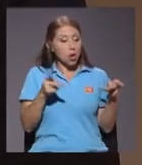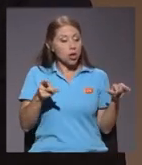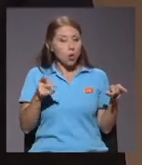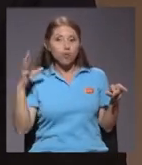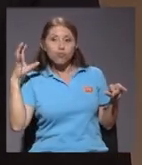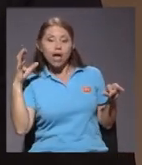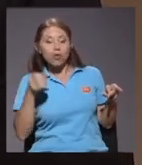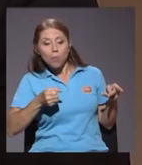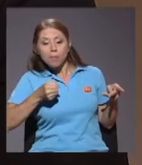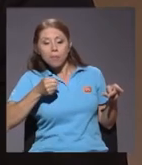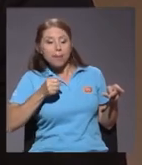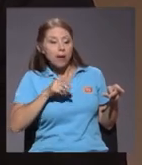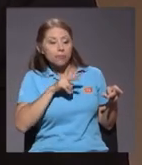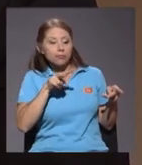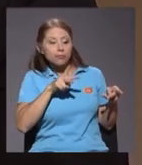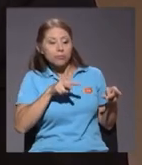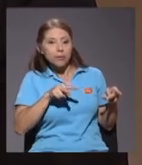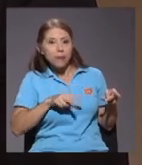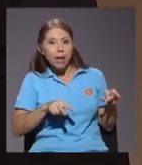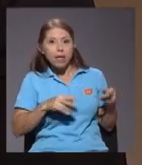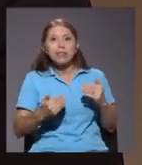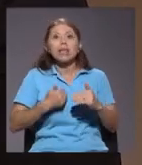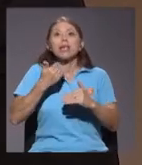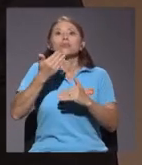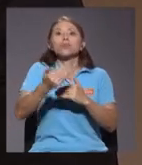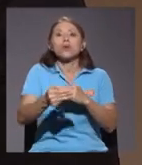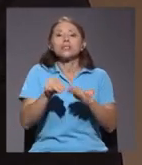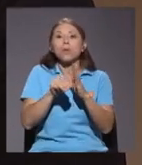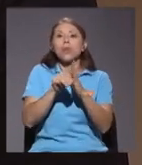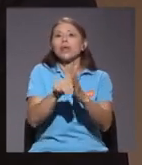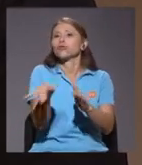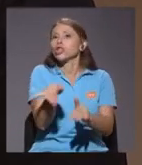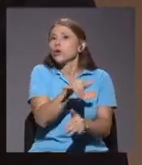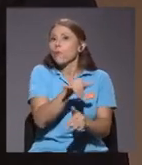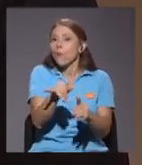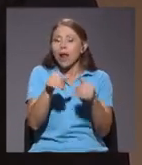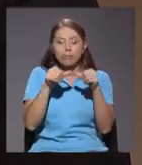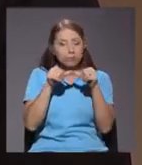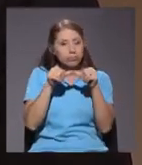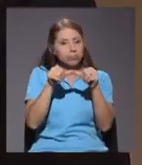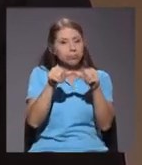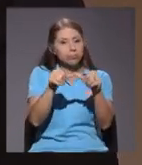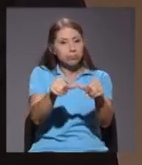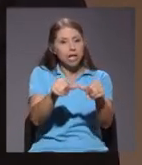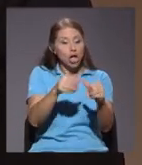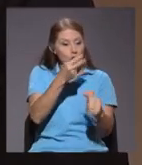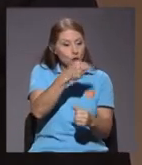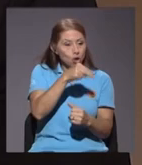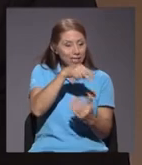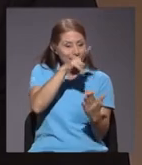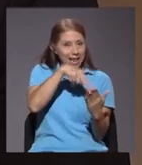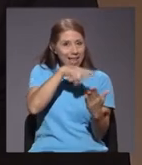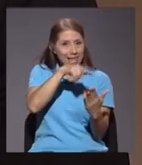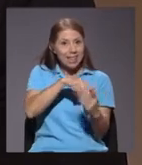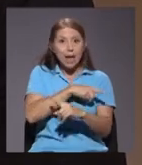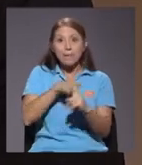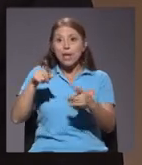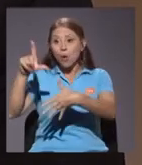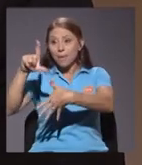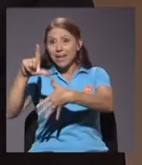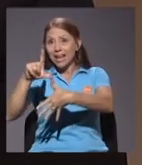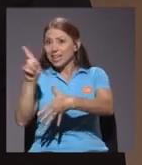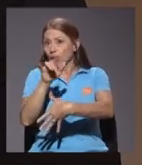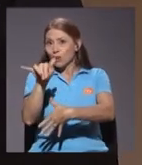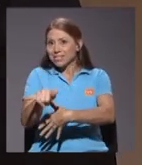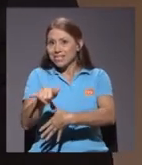empezaron a seguir a partir de ese momento era exactamente el mismo la noticia leída pero en el grueso de américa latina no era así en el nuestro de américa latina